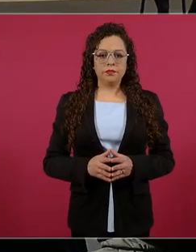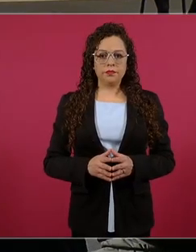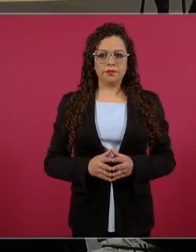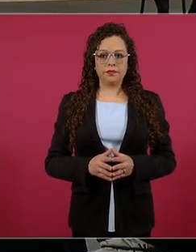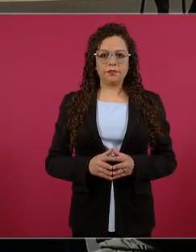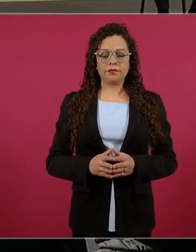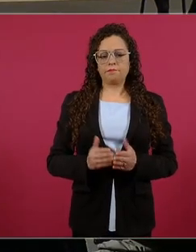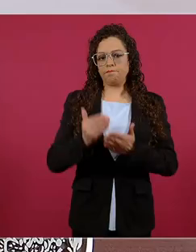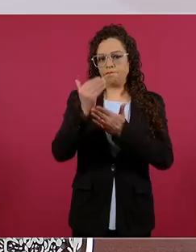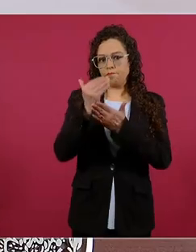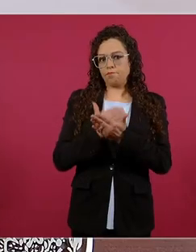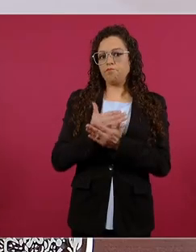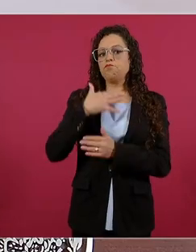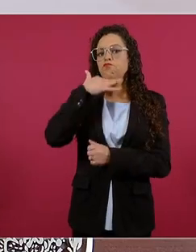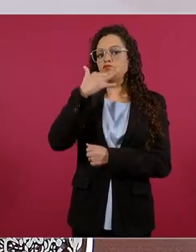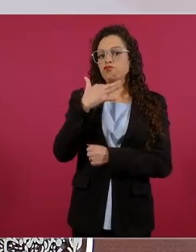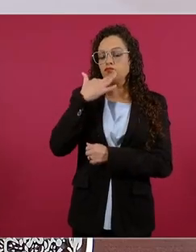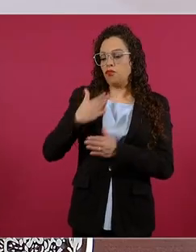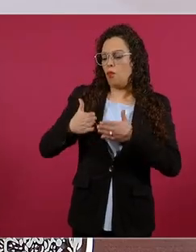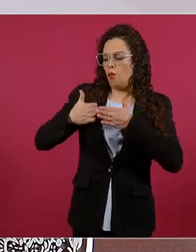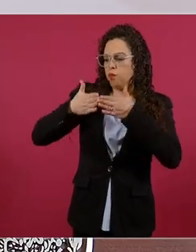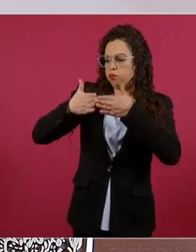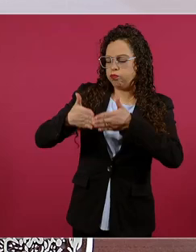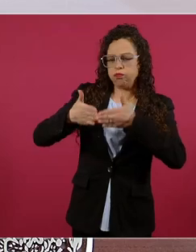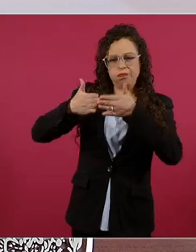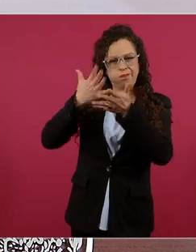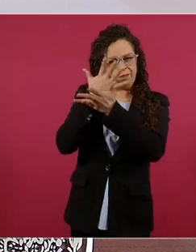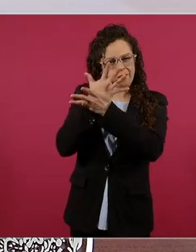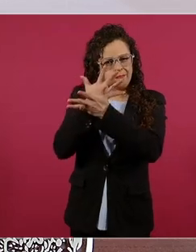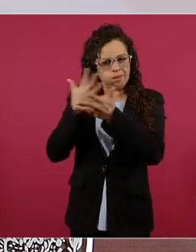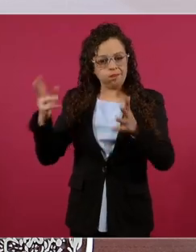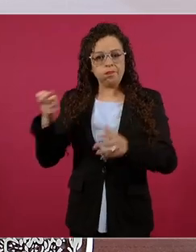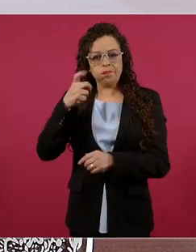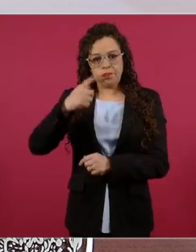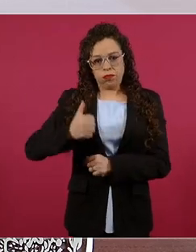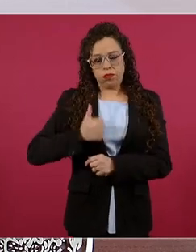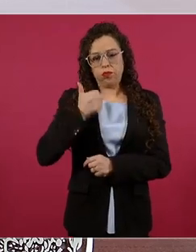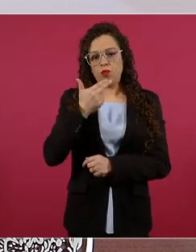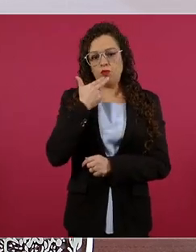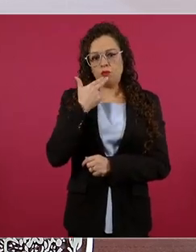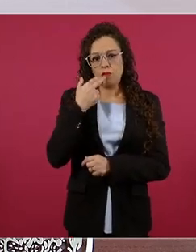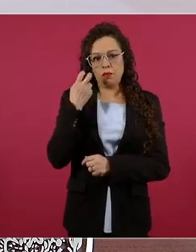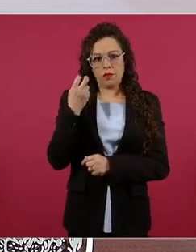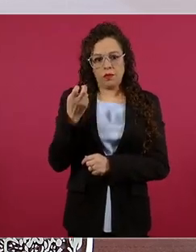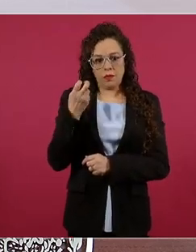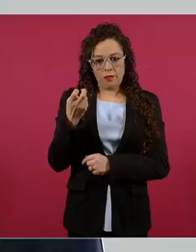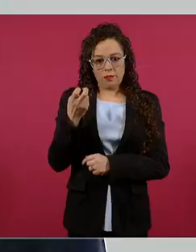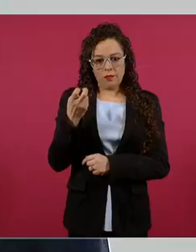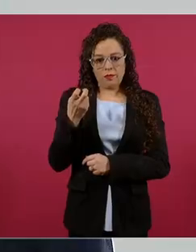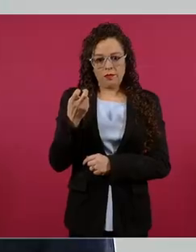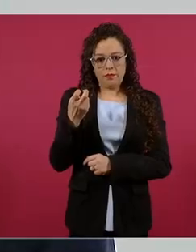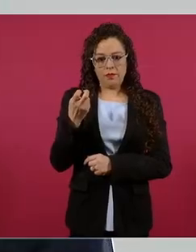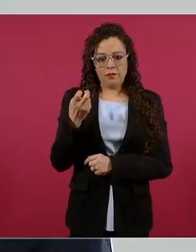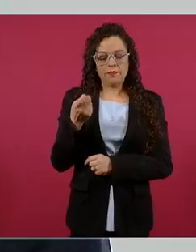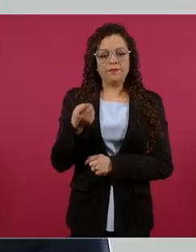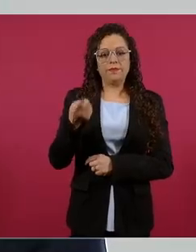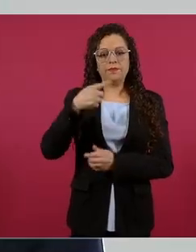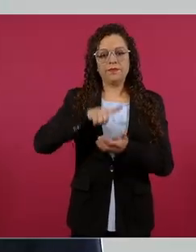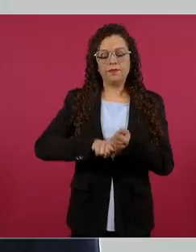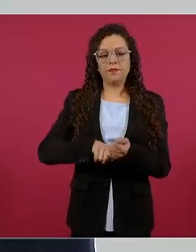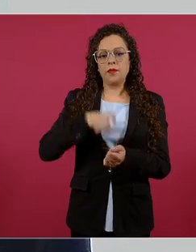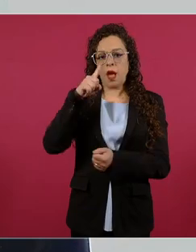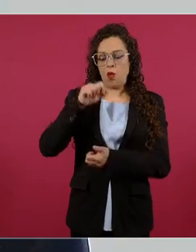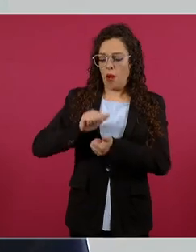carbono. El hidrógeno se obtiene obviamente del agua el agua se hace un proceso de hidrólisis